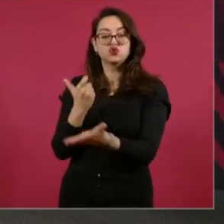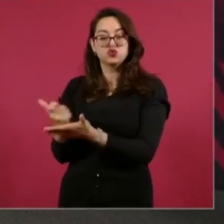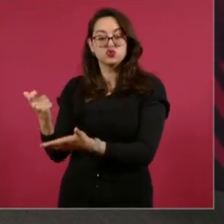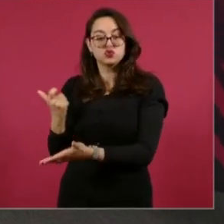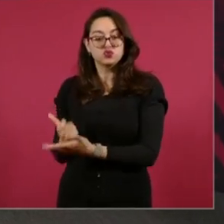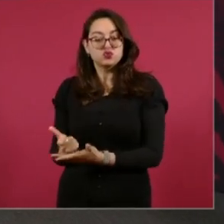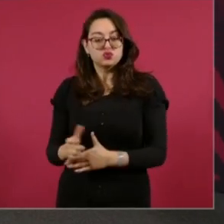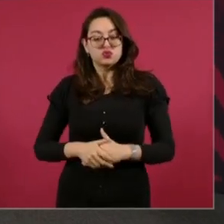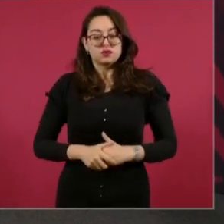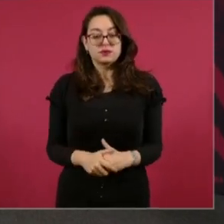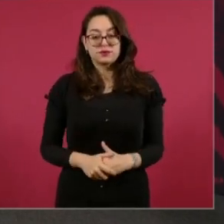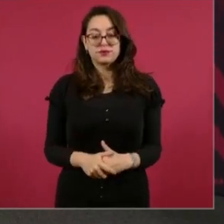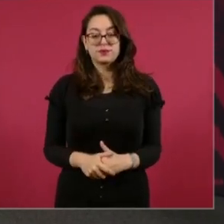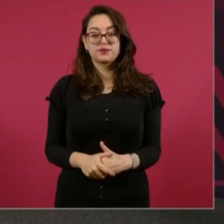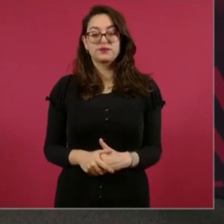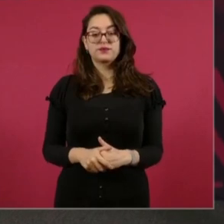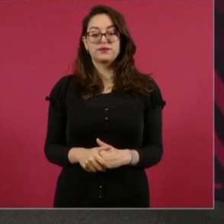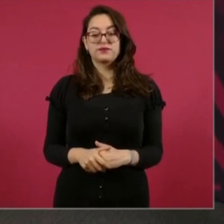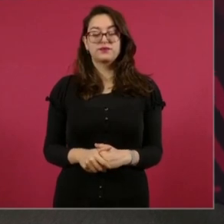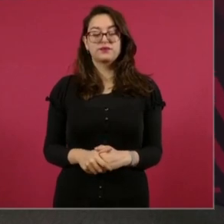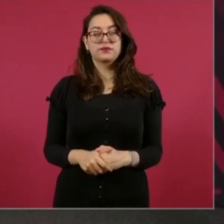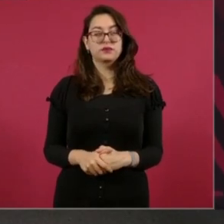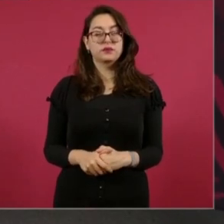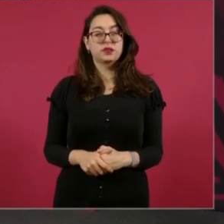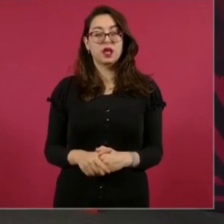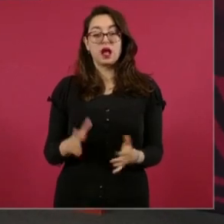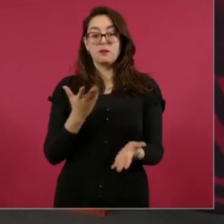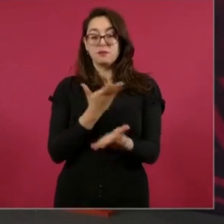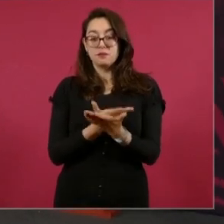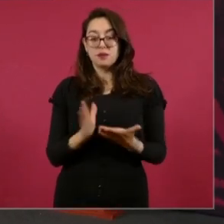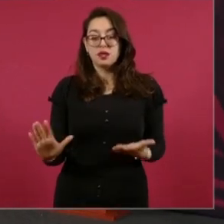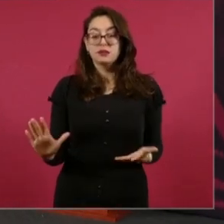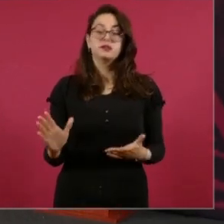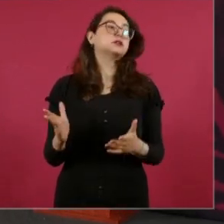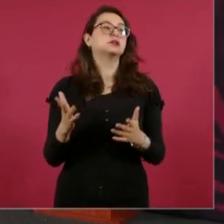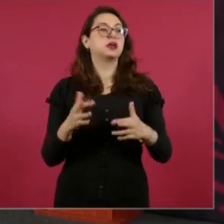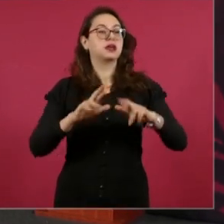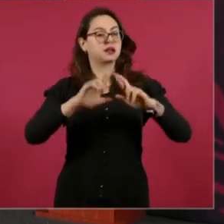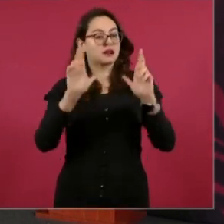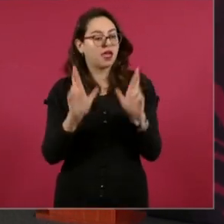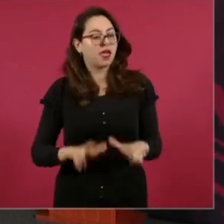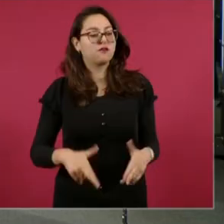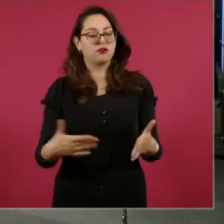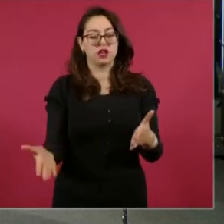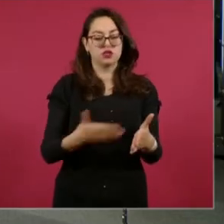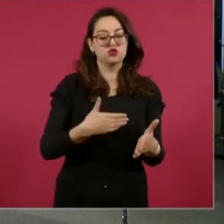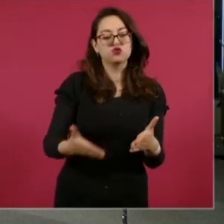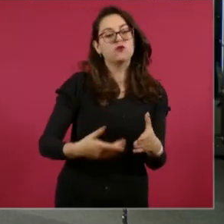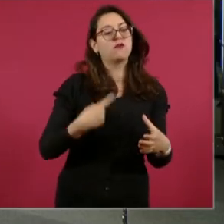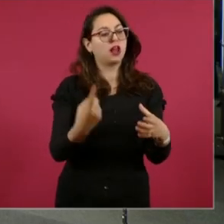Llevamos distribuidos cuántos paquetes de enseres domésticos,